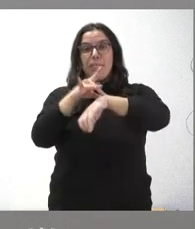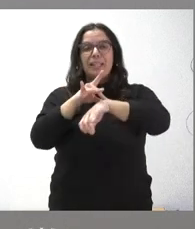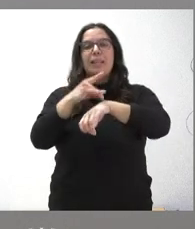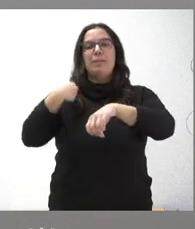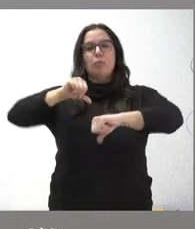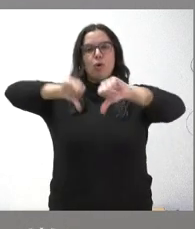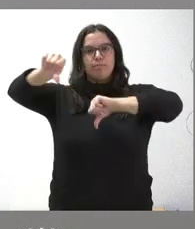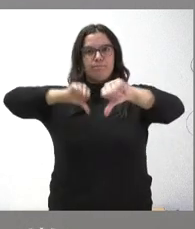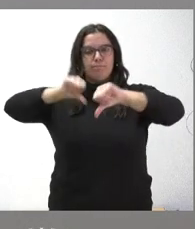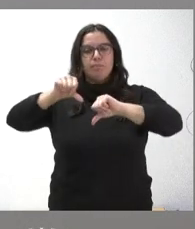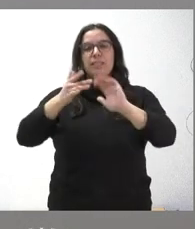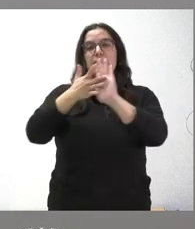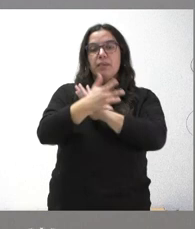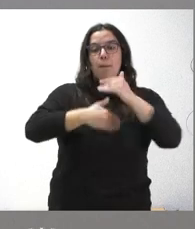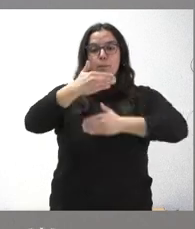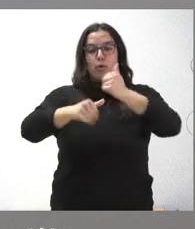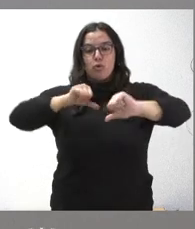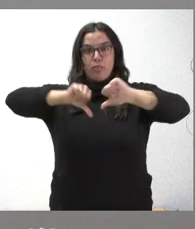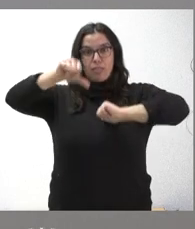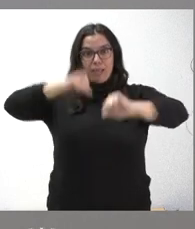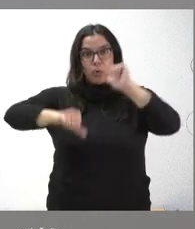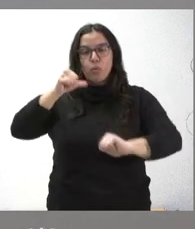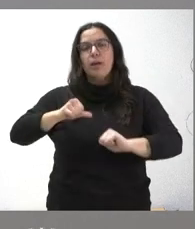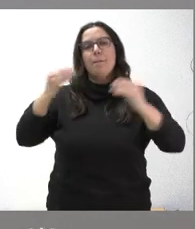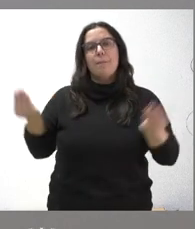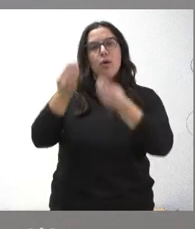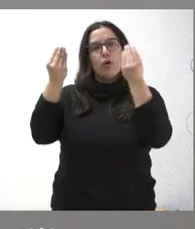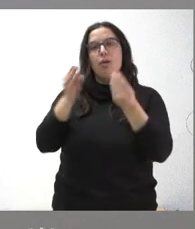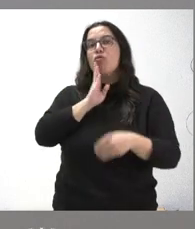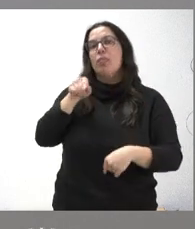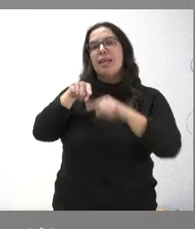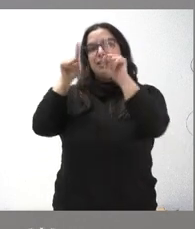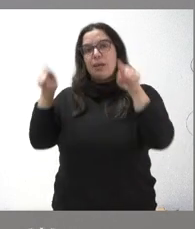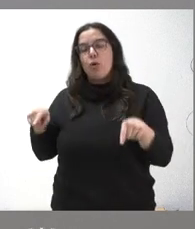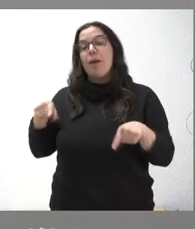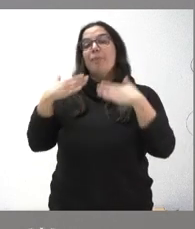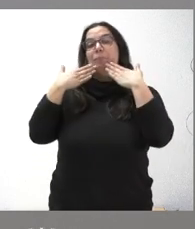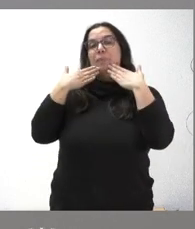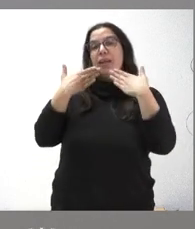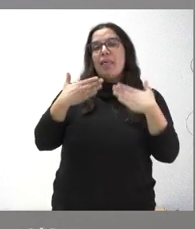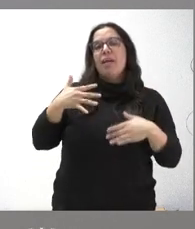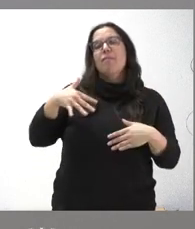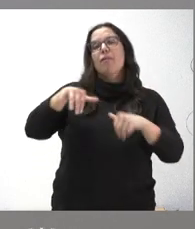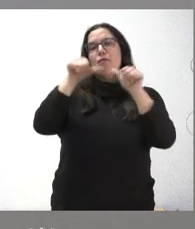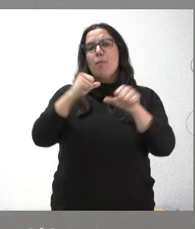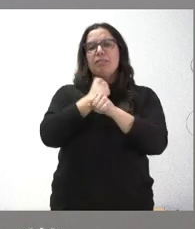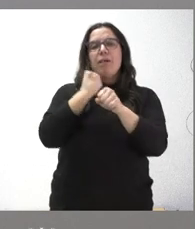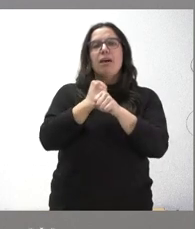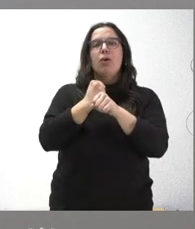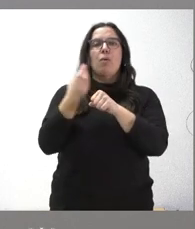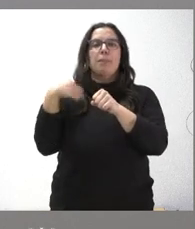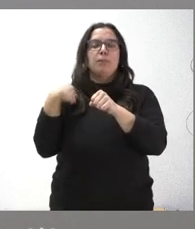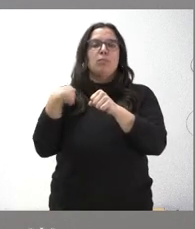aplicación del proceso quirúrgico en Segovia y a través de estaciones de trabajo que incluyen monitores de grado